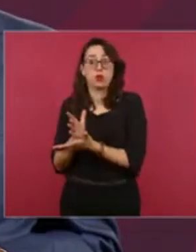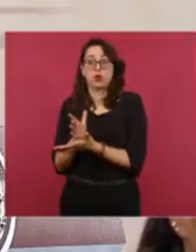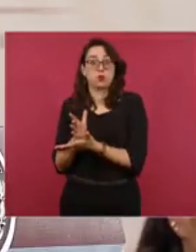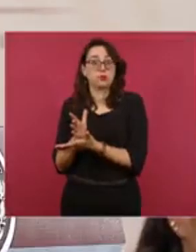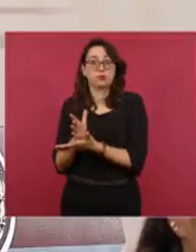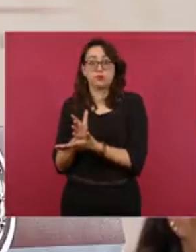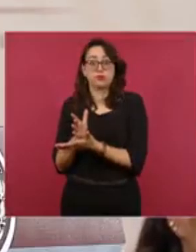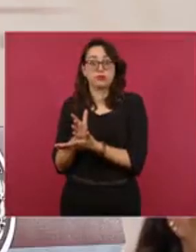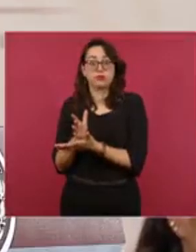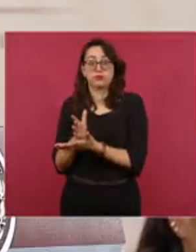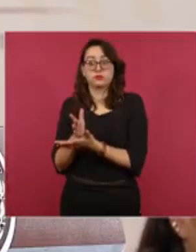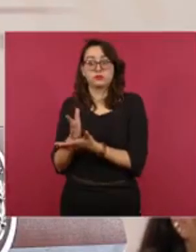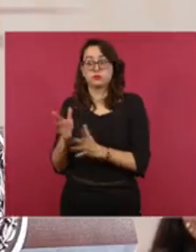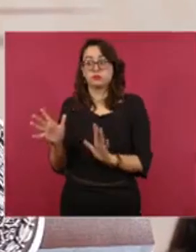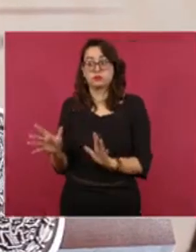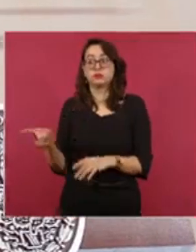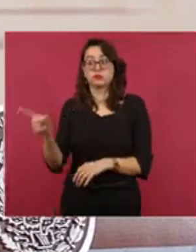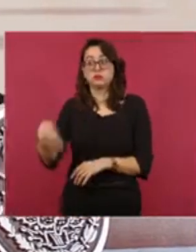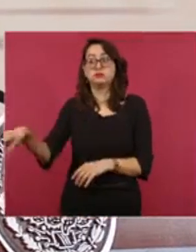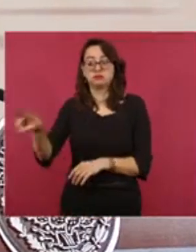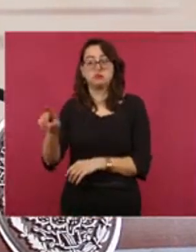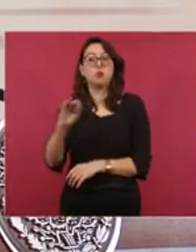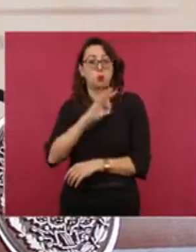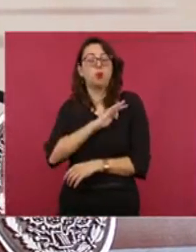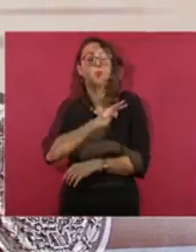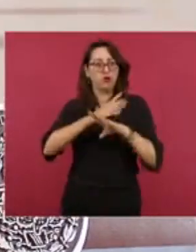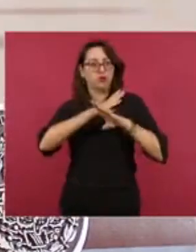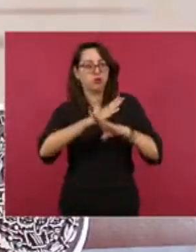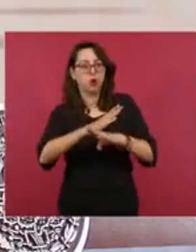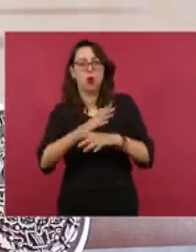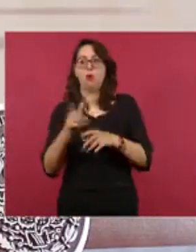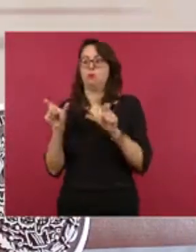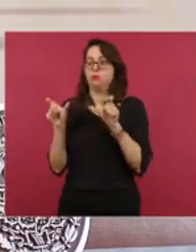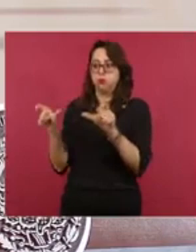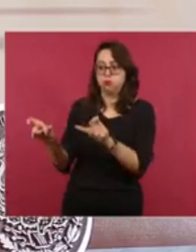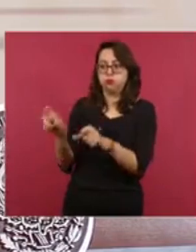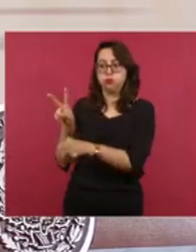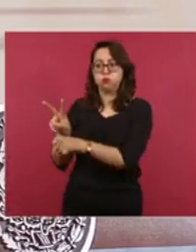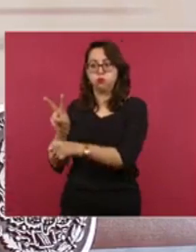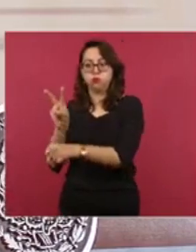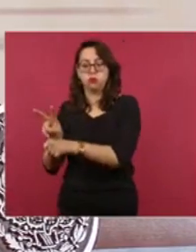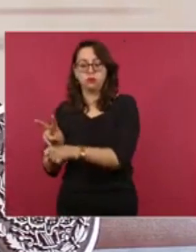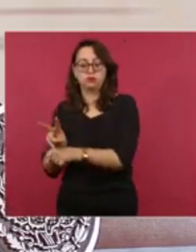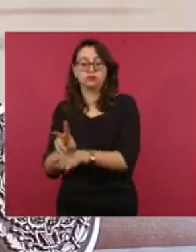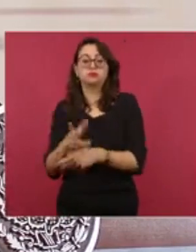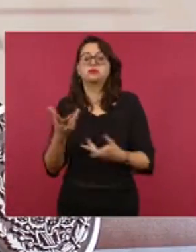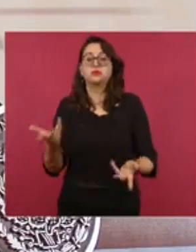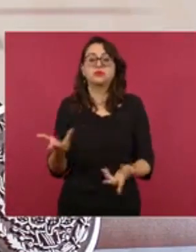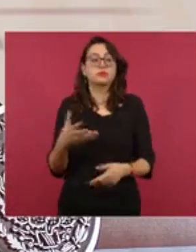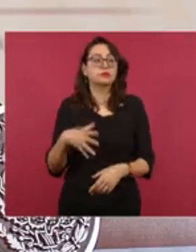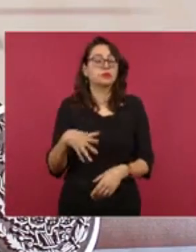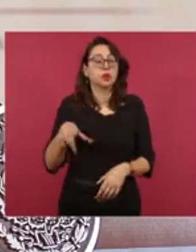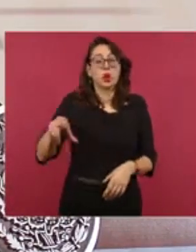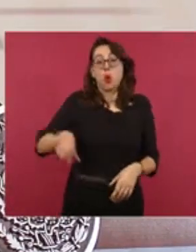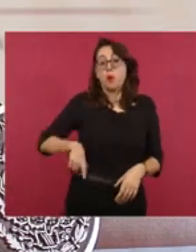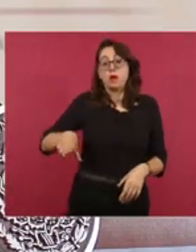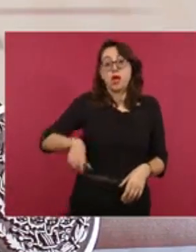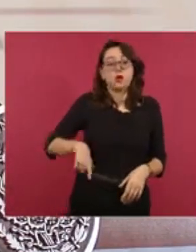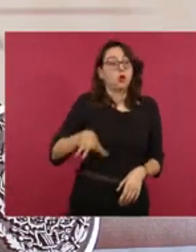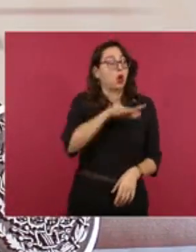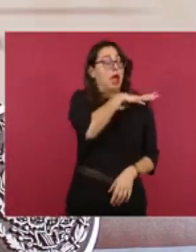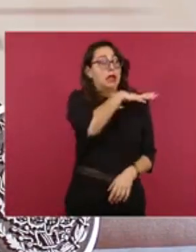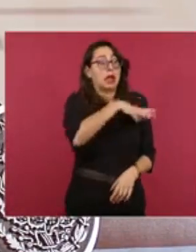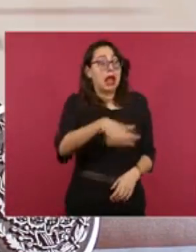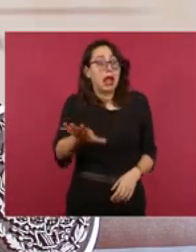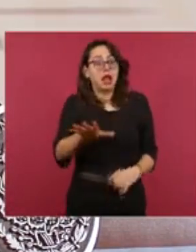porque los servidores públicos no, solo en caso de que reciban amenazas,